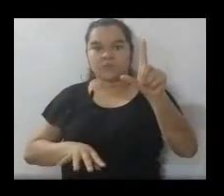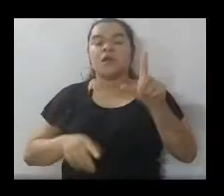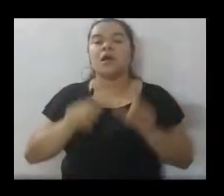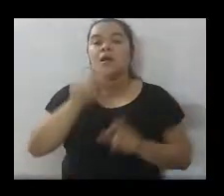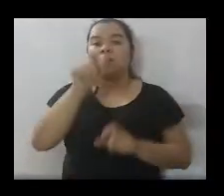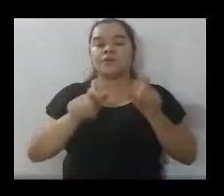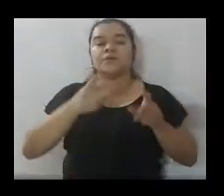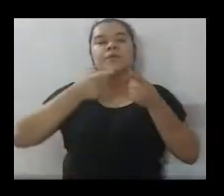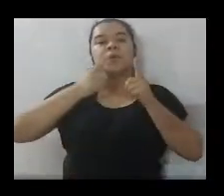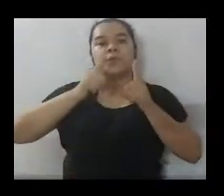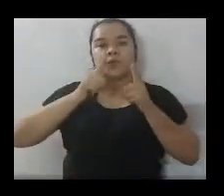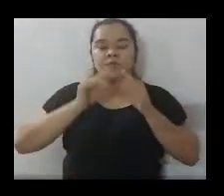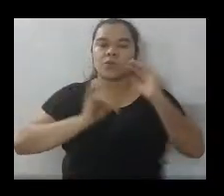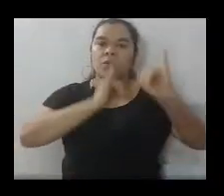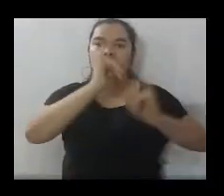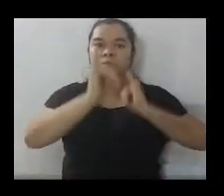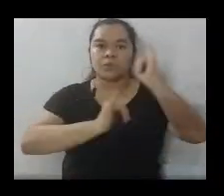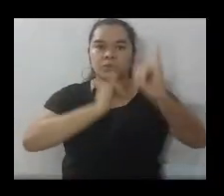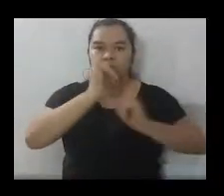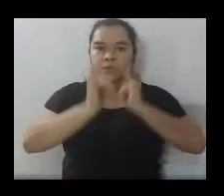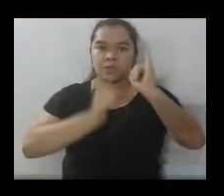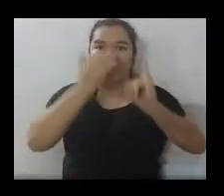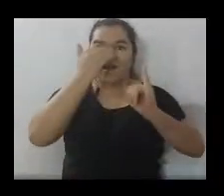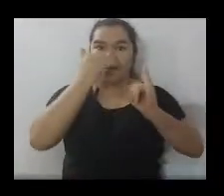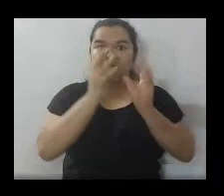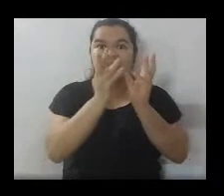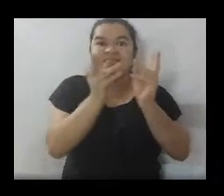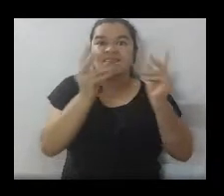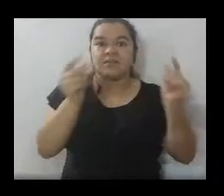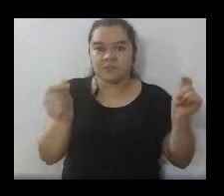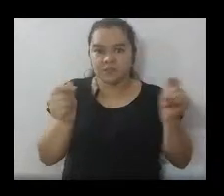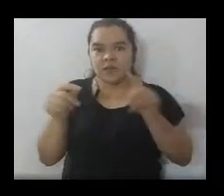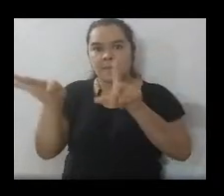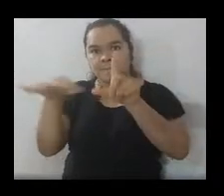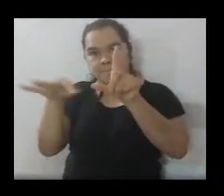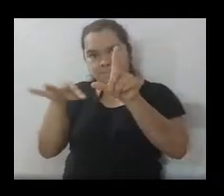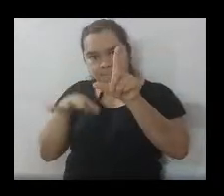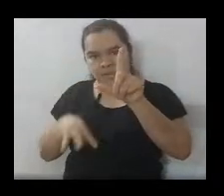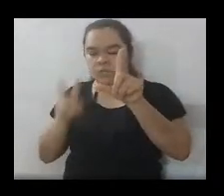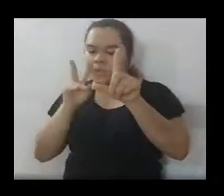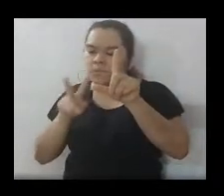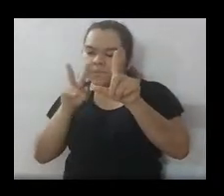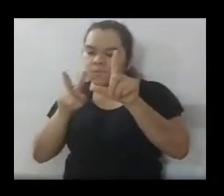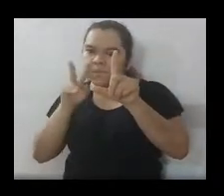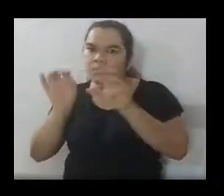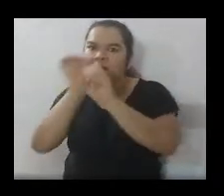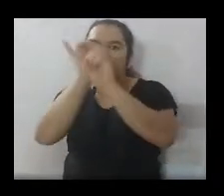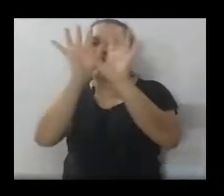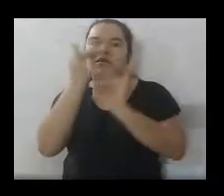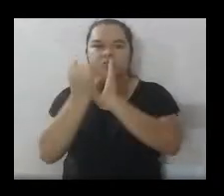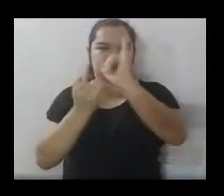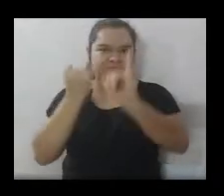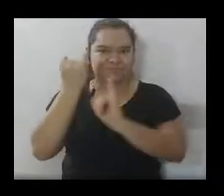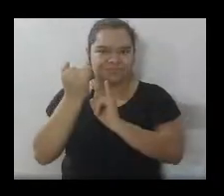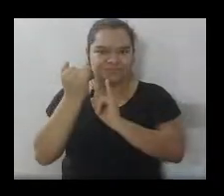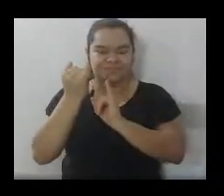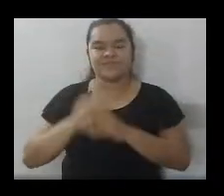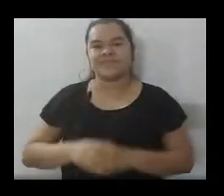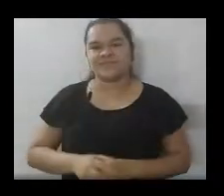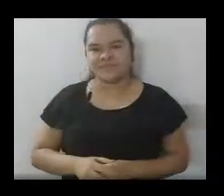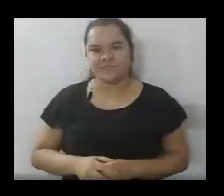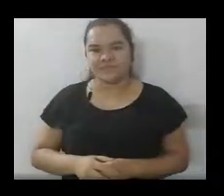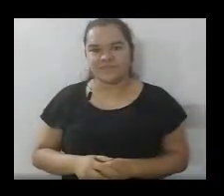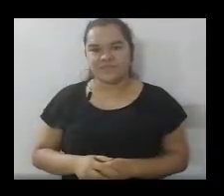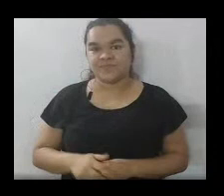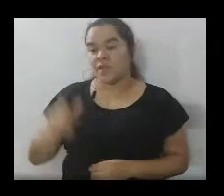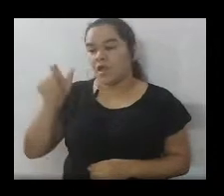de los y las docentes, vamos a ir retomando estas preguntas para que puedan ser respondidas. Y antes de darle la